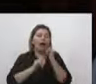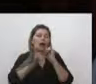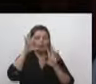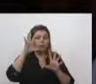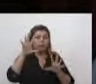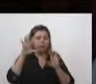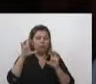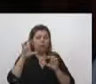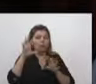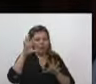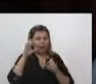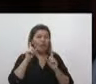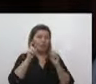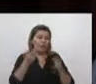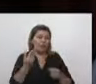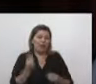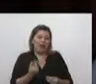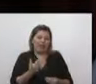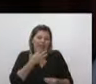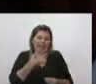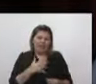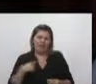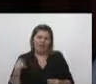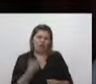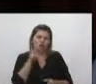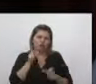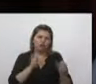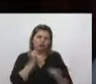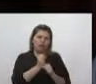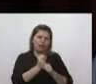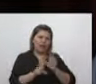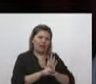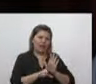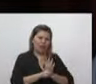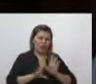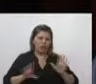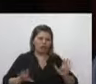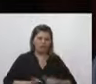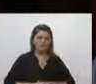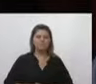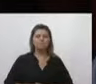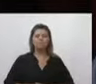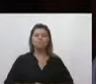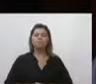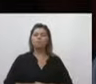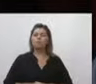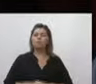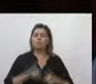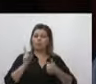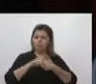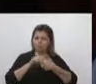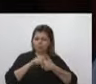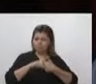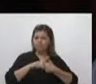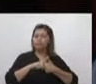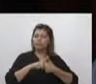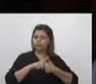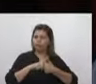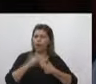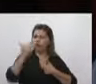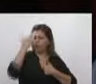Villarroel. Me parece, y te lo traslado, claro, Lucas, que fue muy claro Guillermo Francos cuando, tratando de bajarle el tono, dijo, bueno,